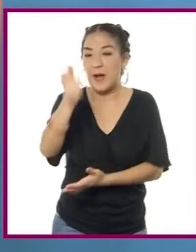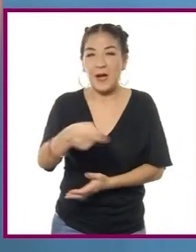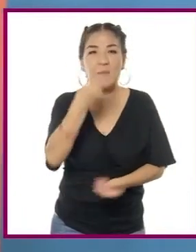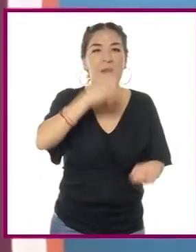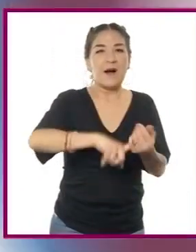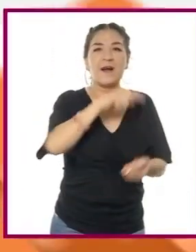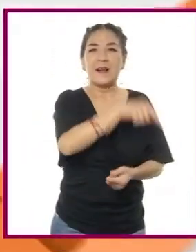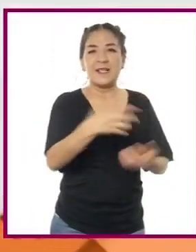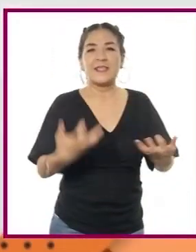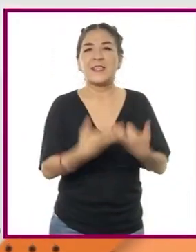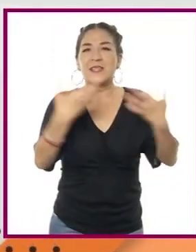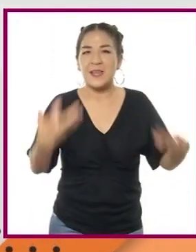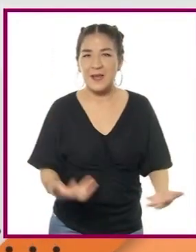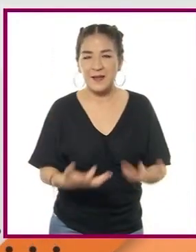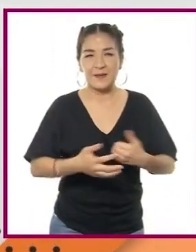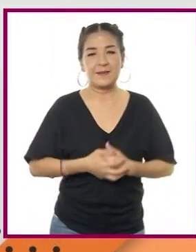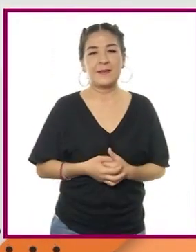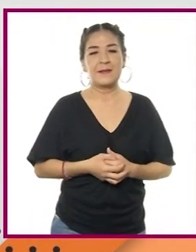el paisaje.